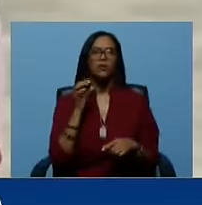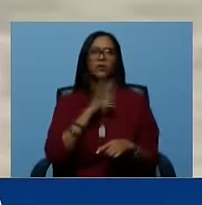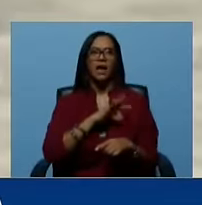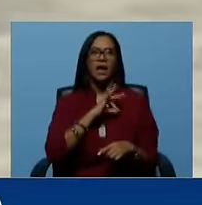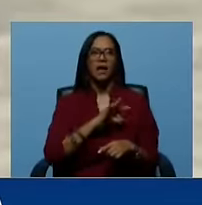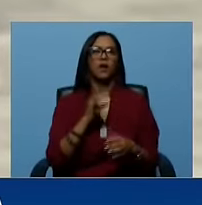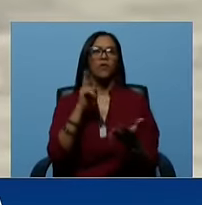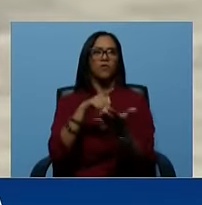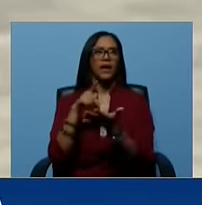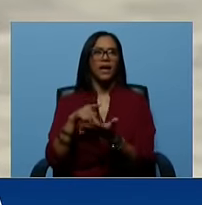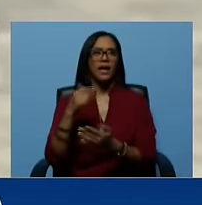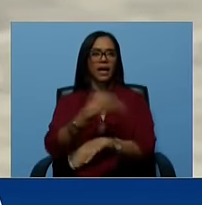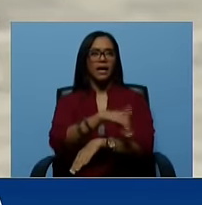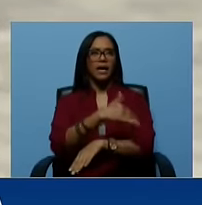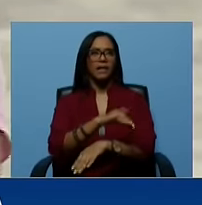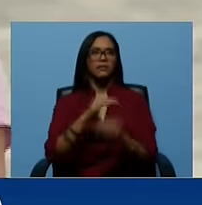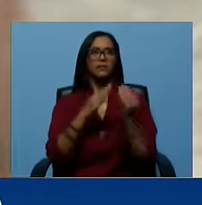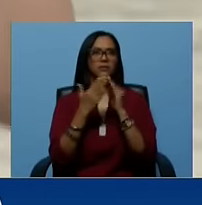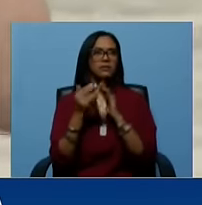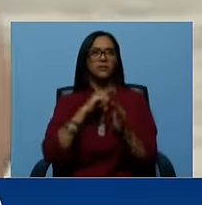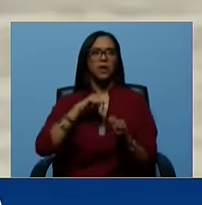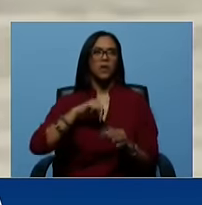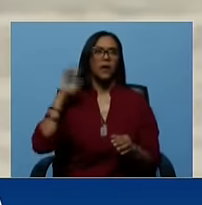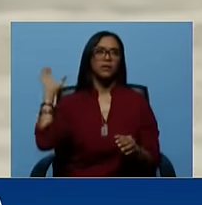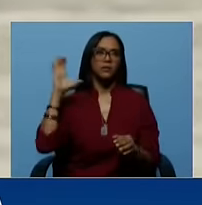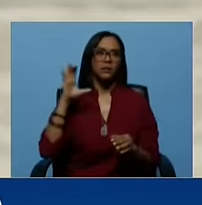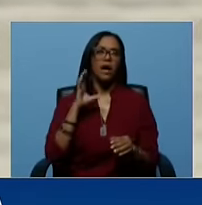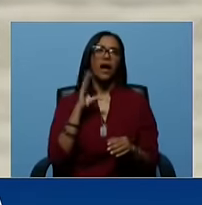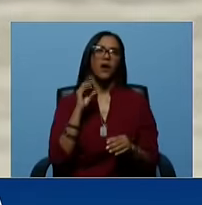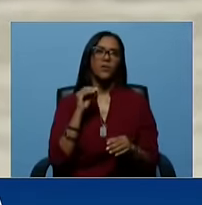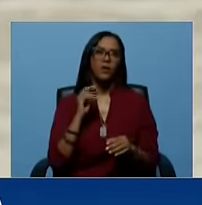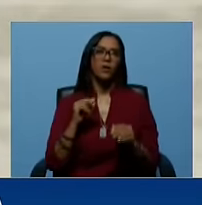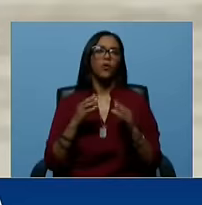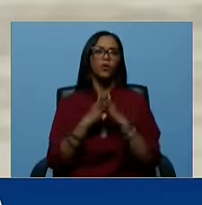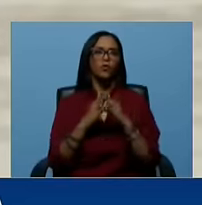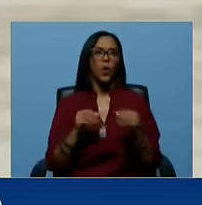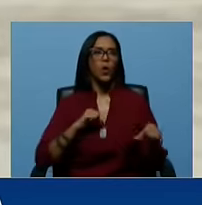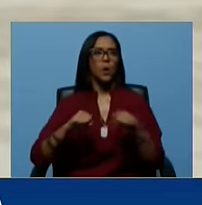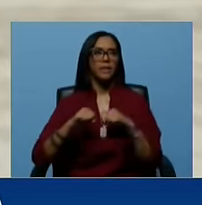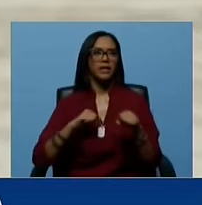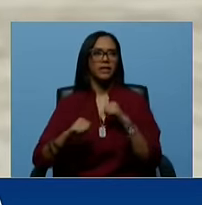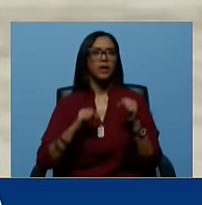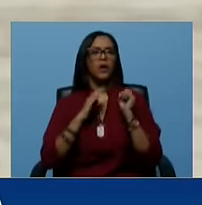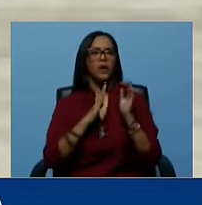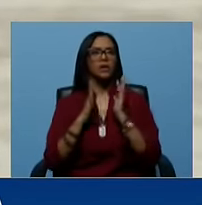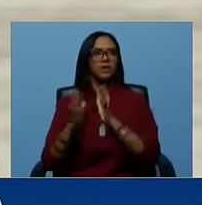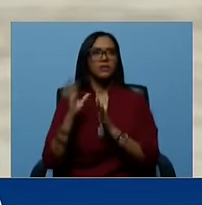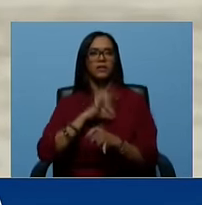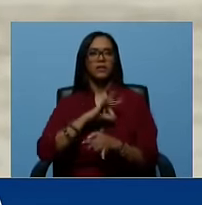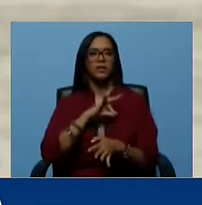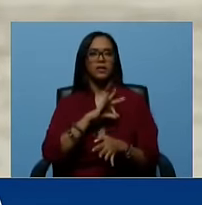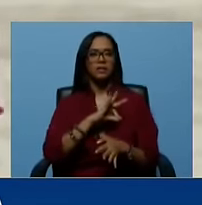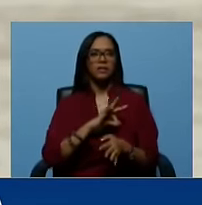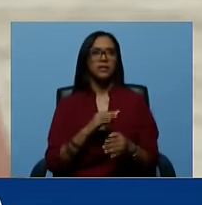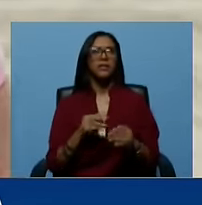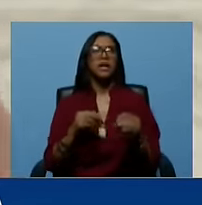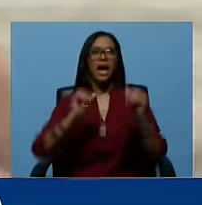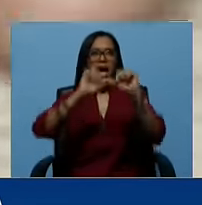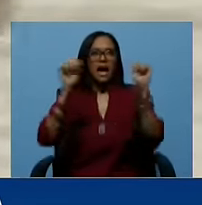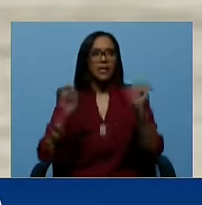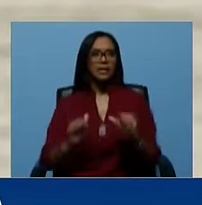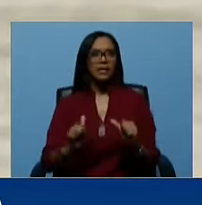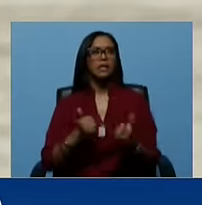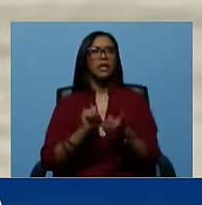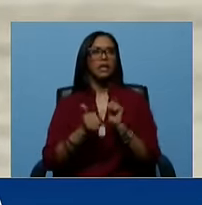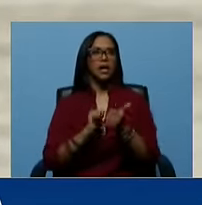a cada calle, a cada comunidad de nuestro país, habló con todos los movimientos, organizaciones sociales, artistas,